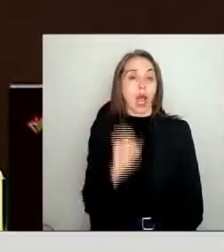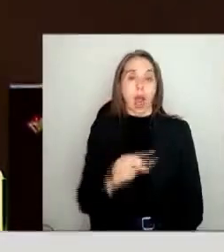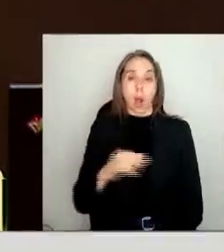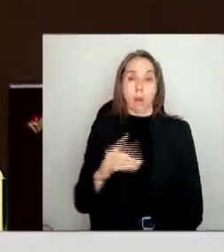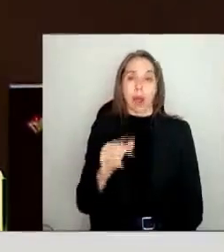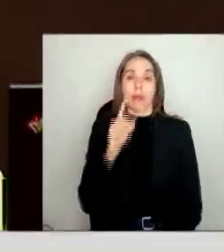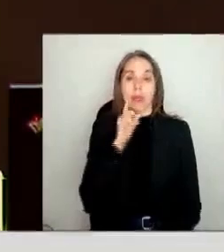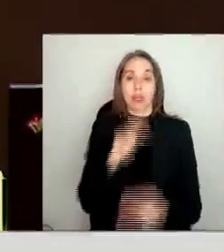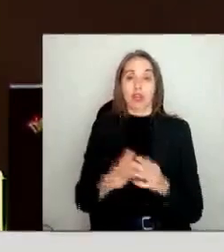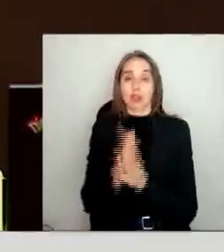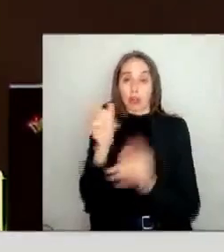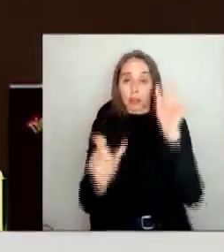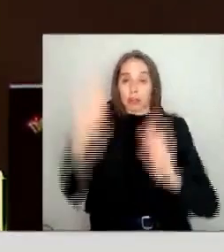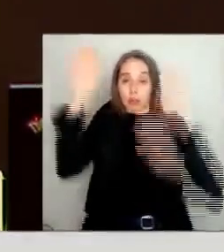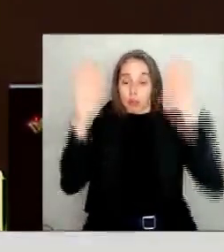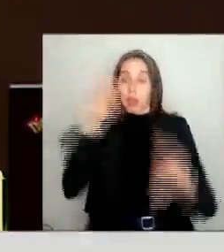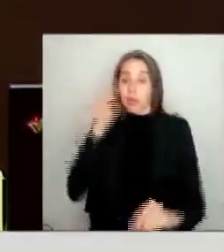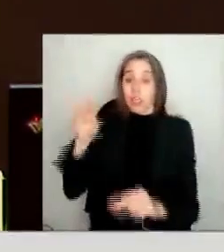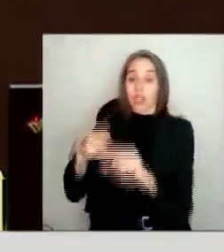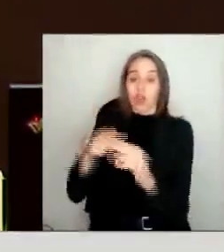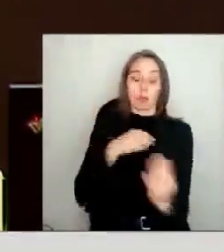palabras que se han solicitado diputado